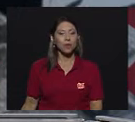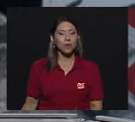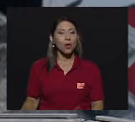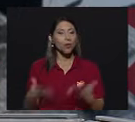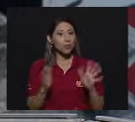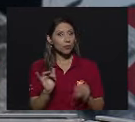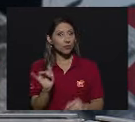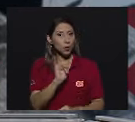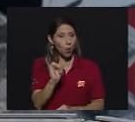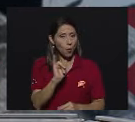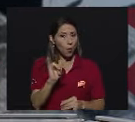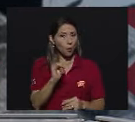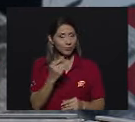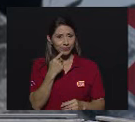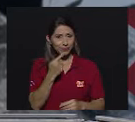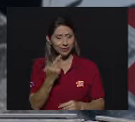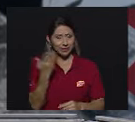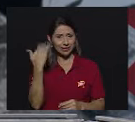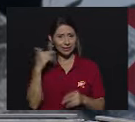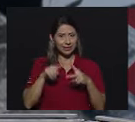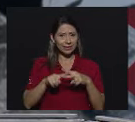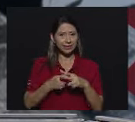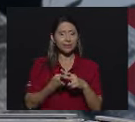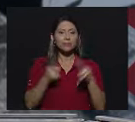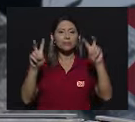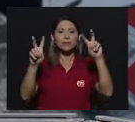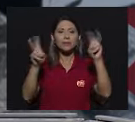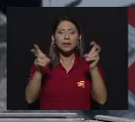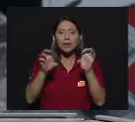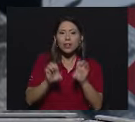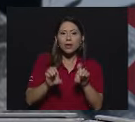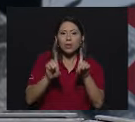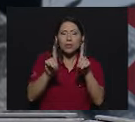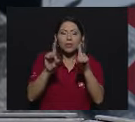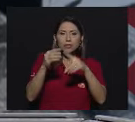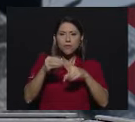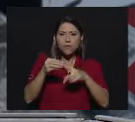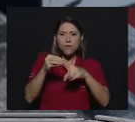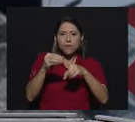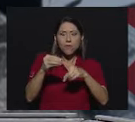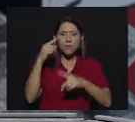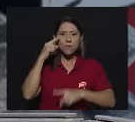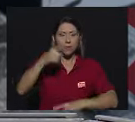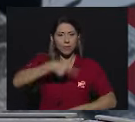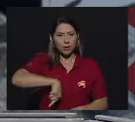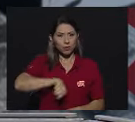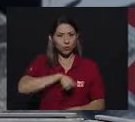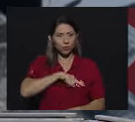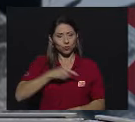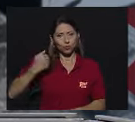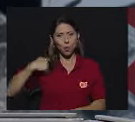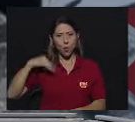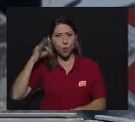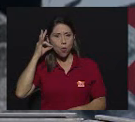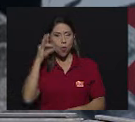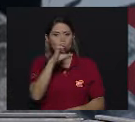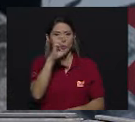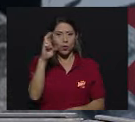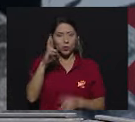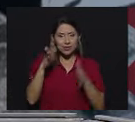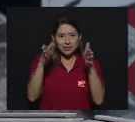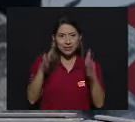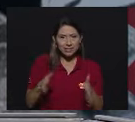Bueno, como comentaba al inicio, el tema de la educación es fundamental para nosotros, las y